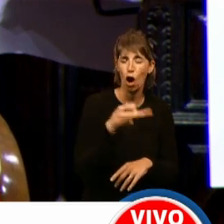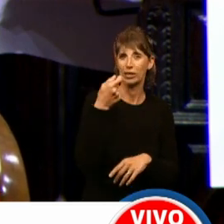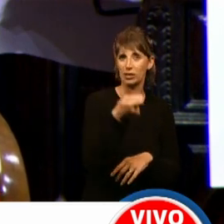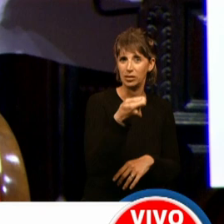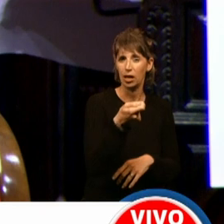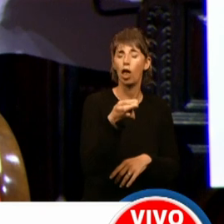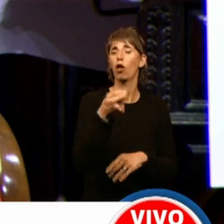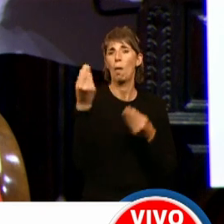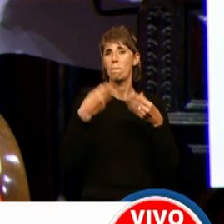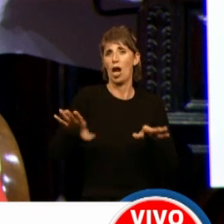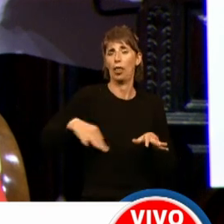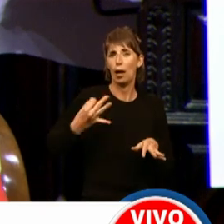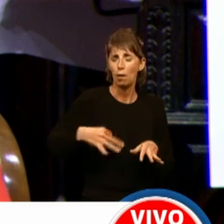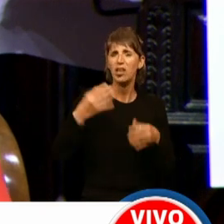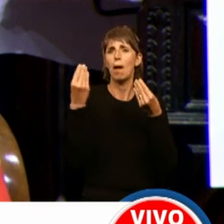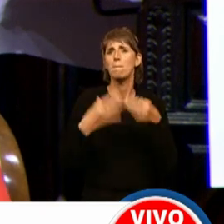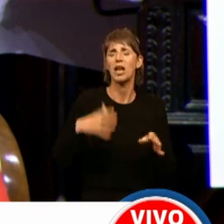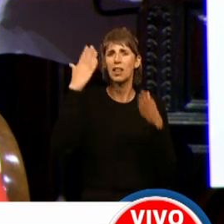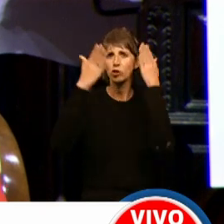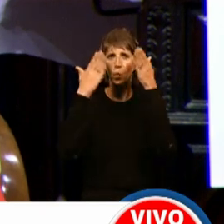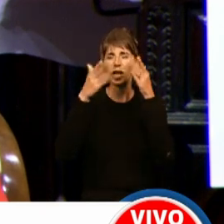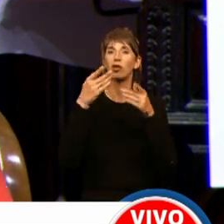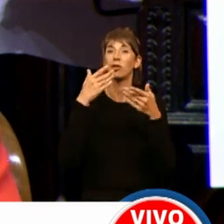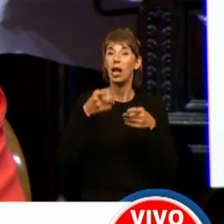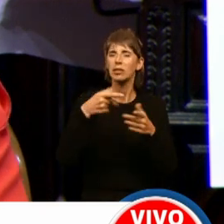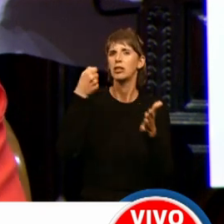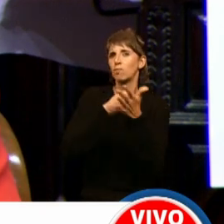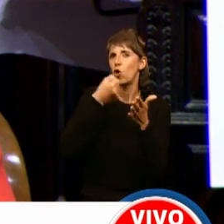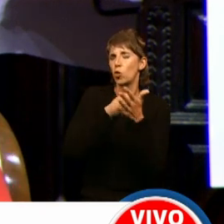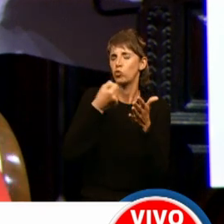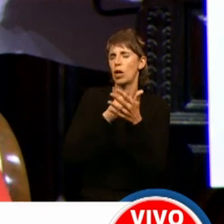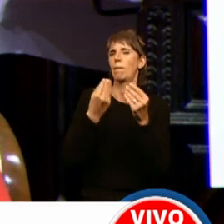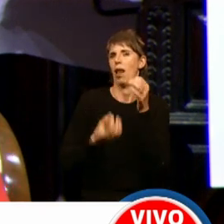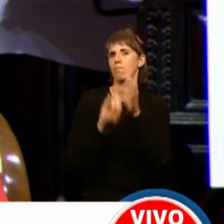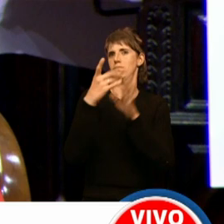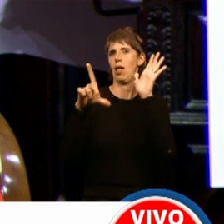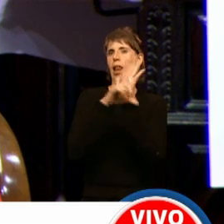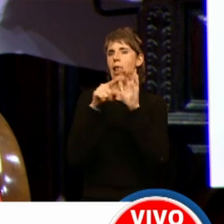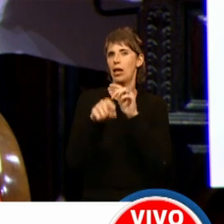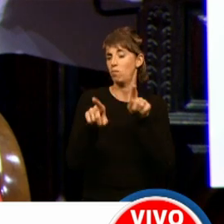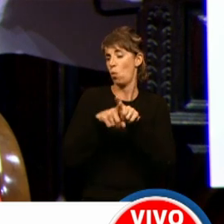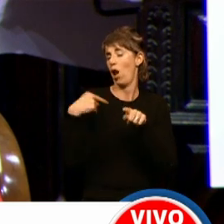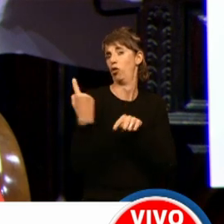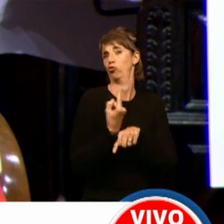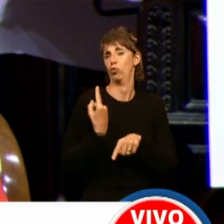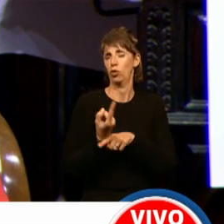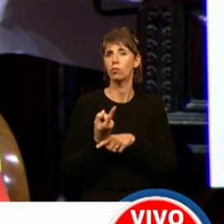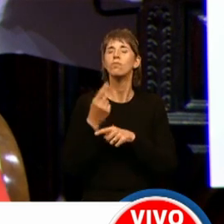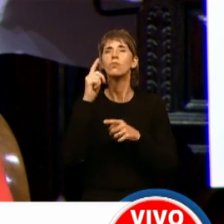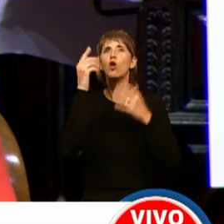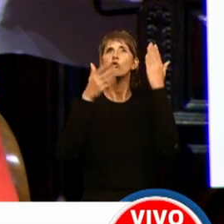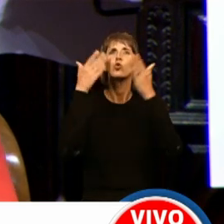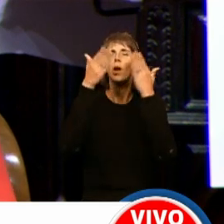sueños es a milito esta ley como todos nosotros tenía la esperanza de una vida mejor y más